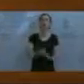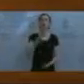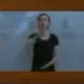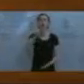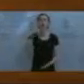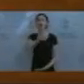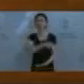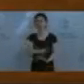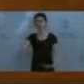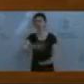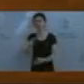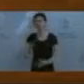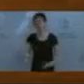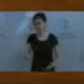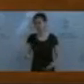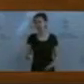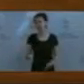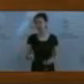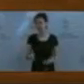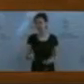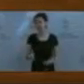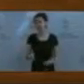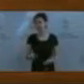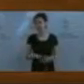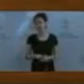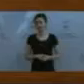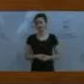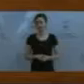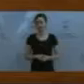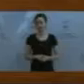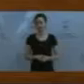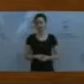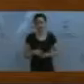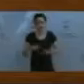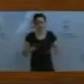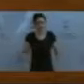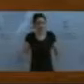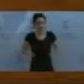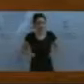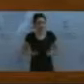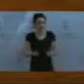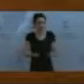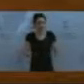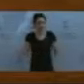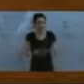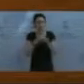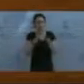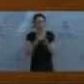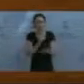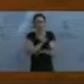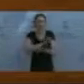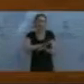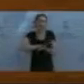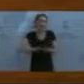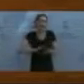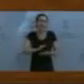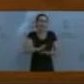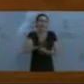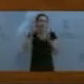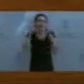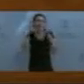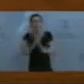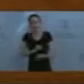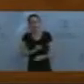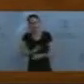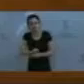4.200 millones de euros, que haya, por tanto, garantizado el gasto social, el gasto educativo y el